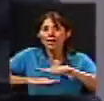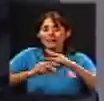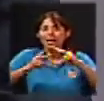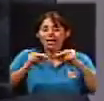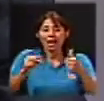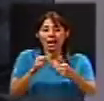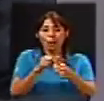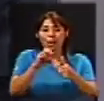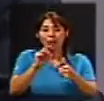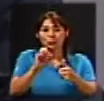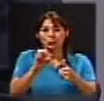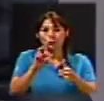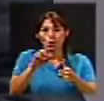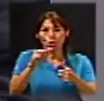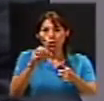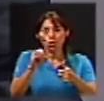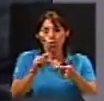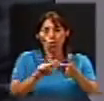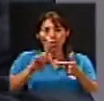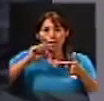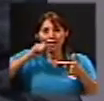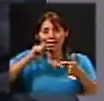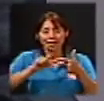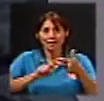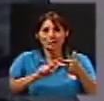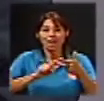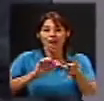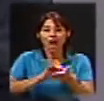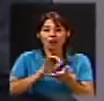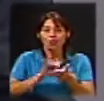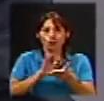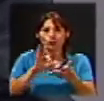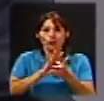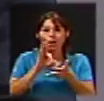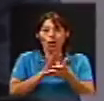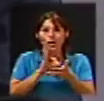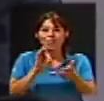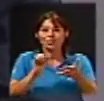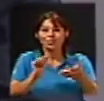maíz, ajonjolí, arroz, frijoles,